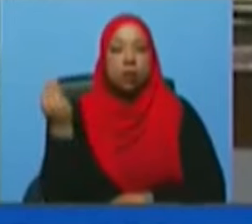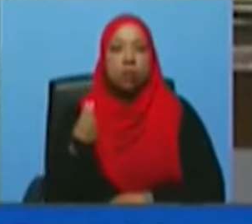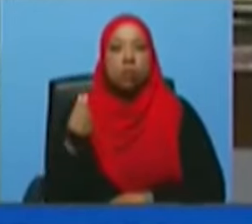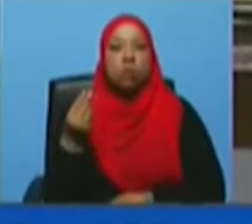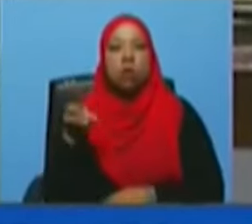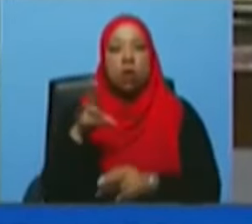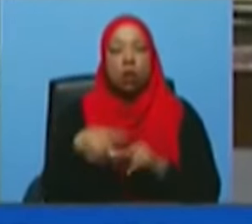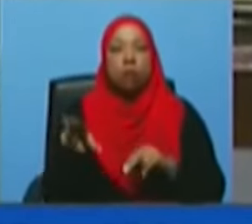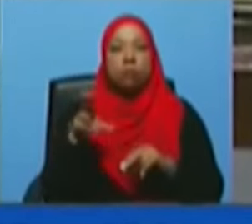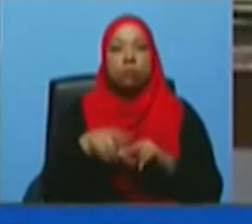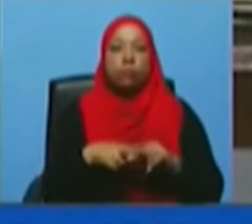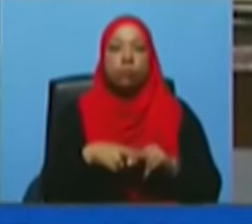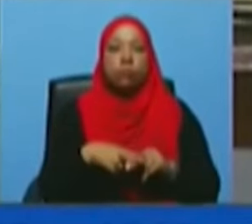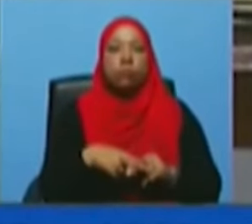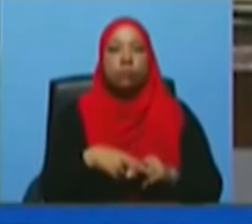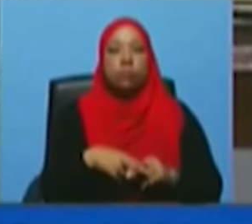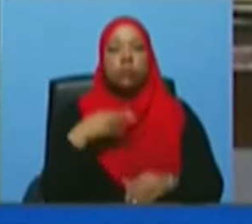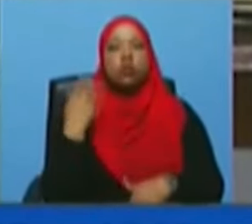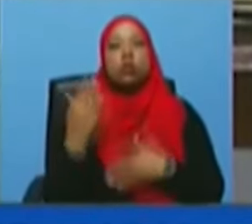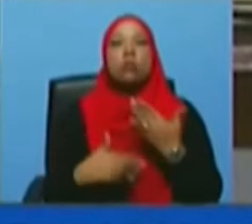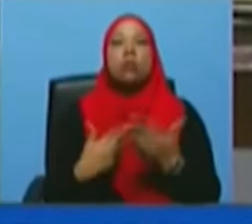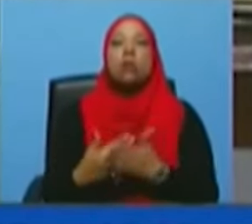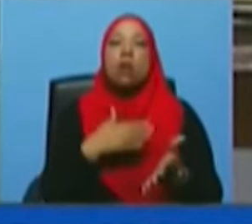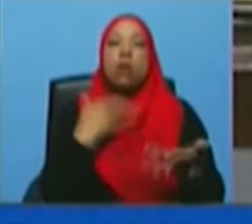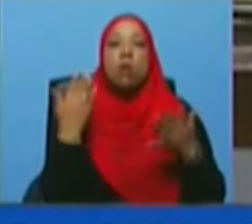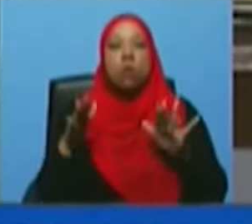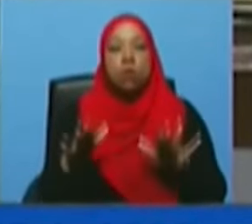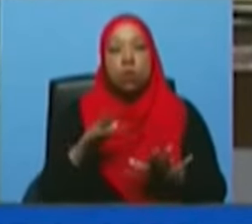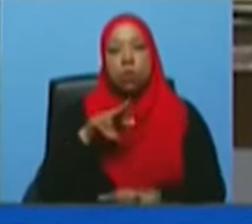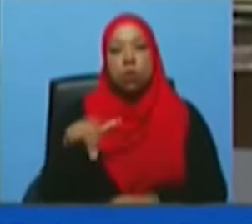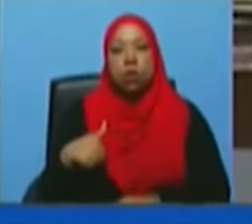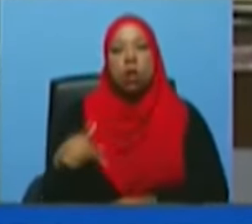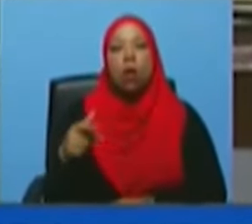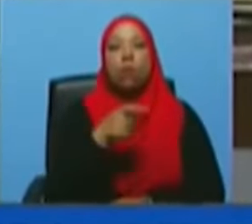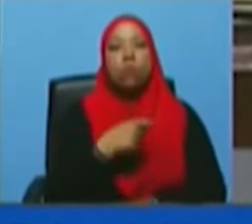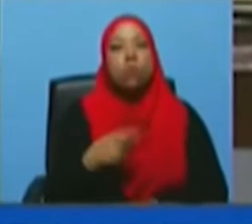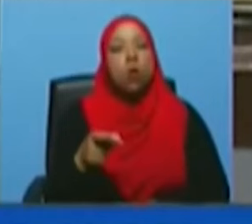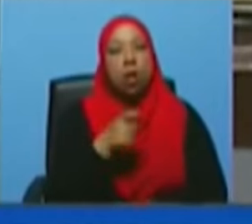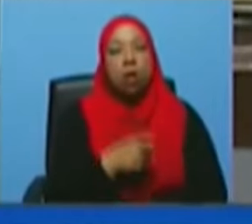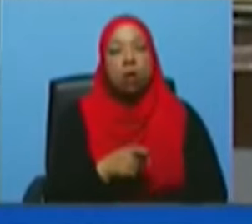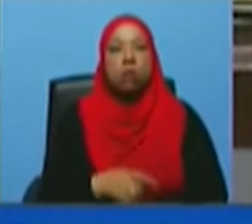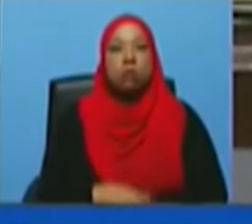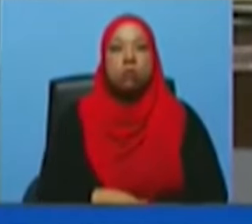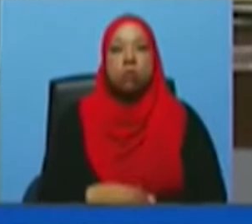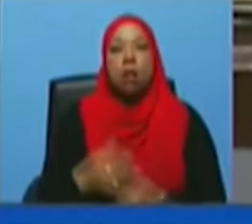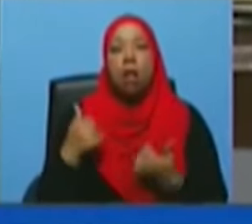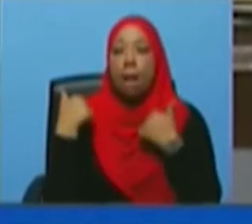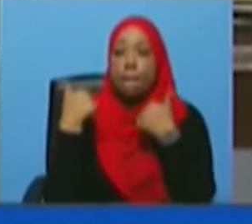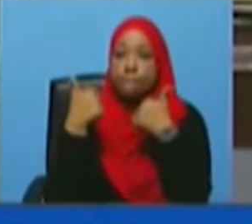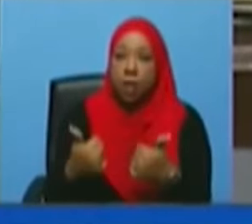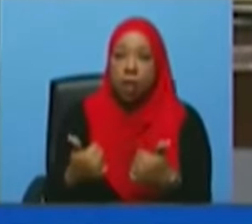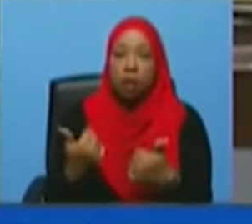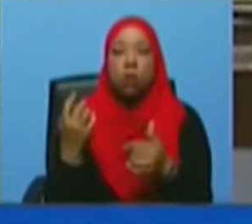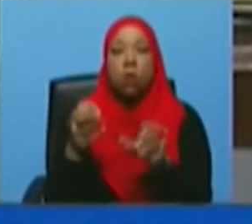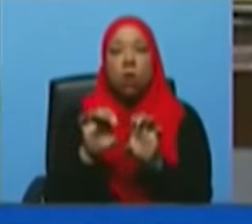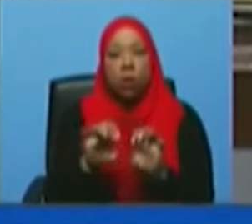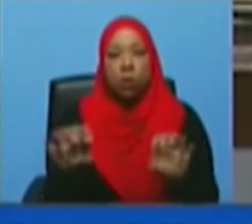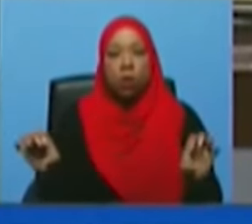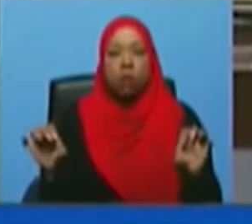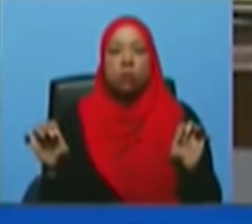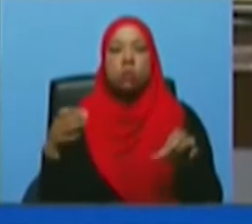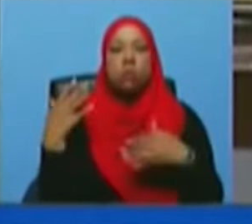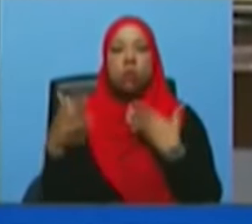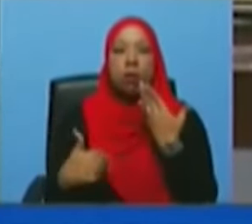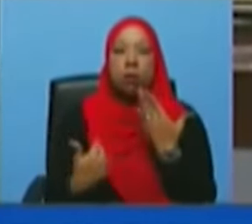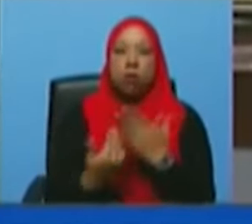niños para que quemen y maten nosotros tenemos que buscarlos para el bien para la educación para la